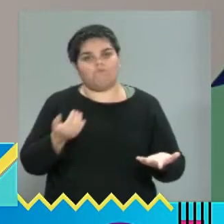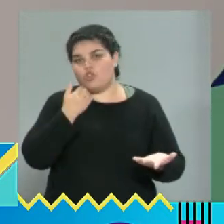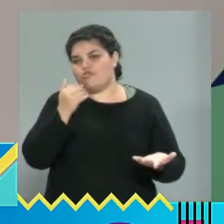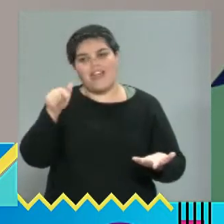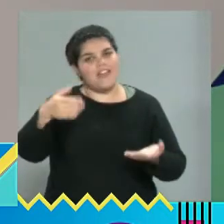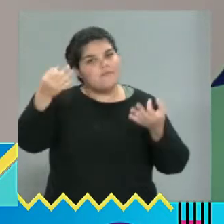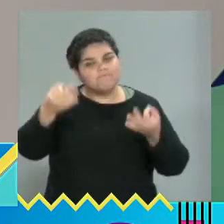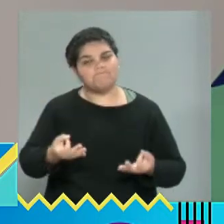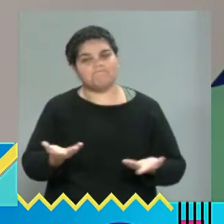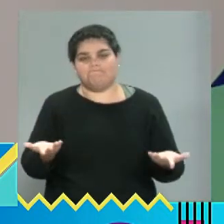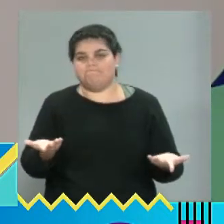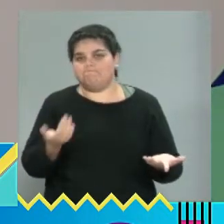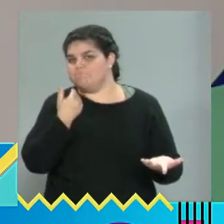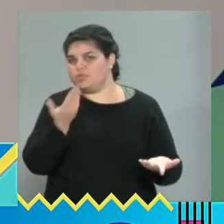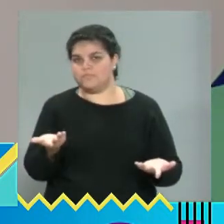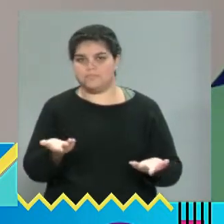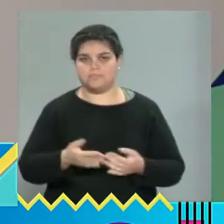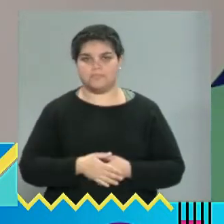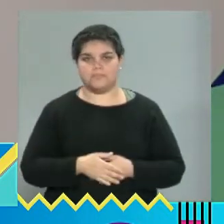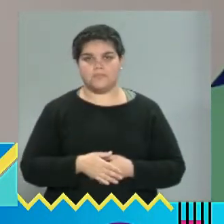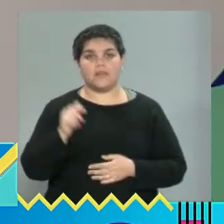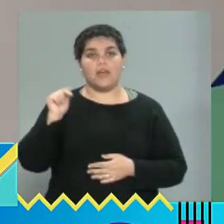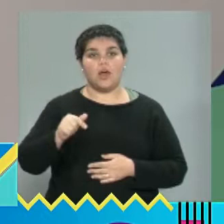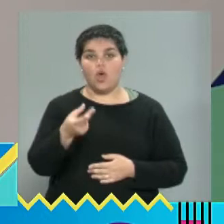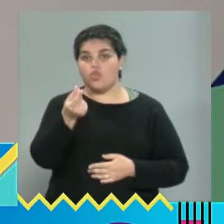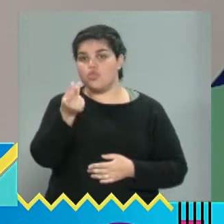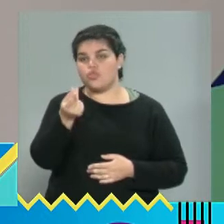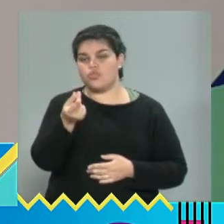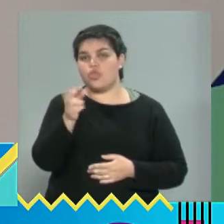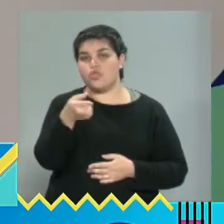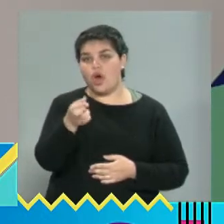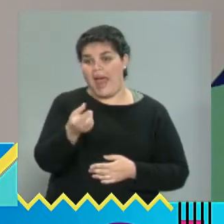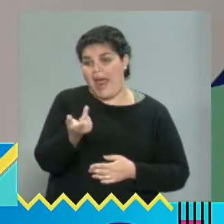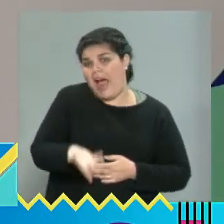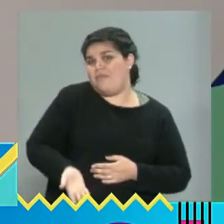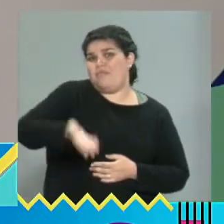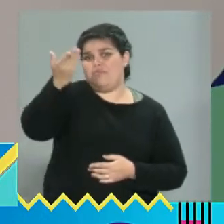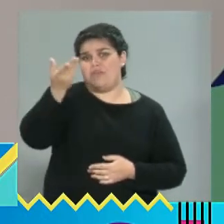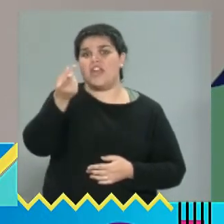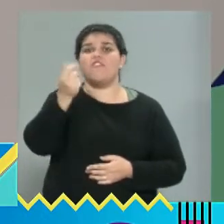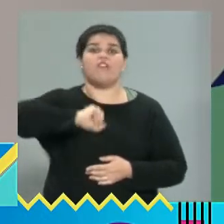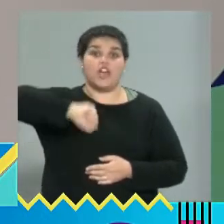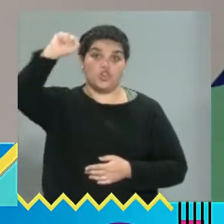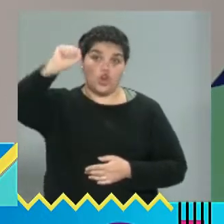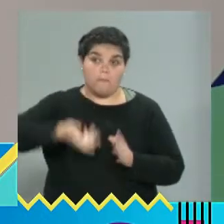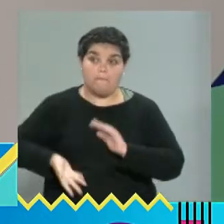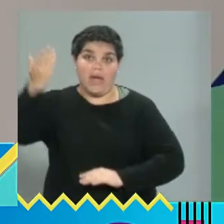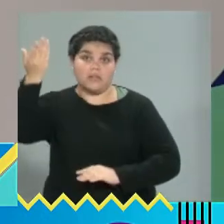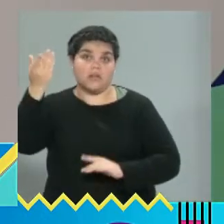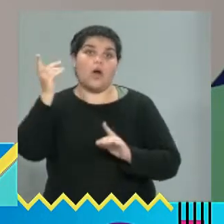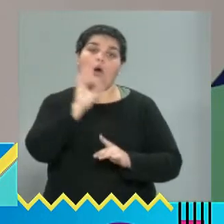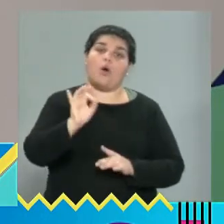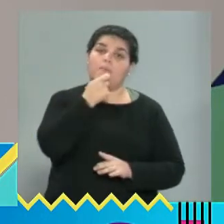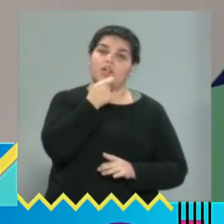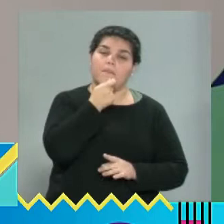Es decir, o vamos a un dólar más alto con mayor inflación o... tiene margen para decir, bueno, vamos a